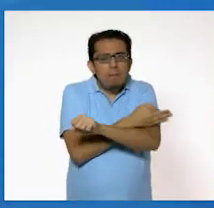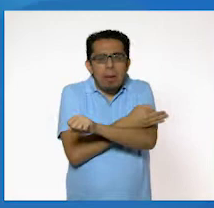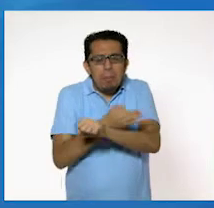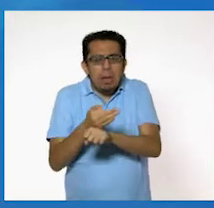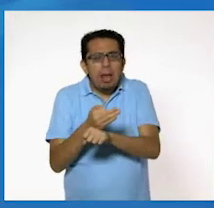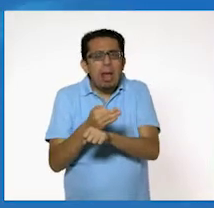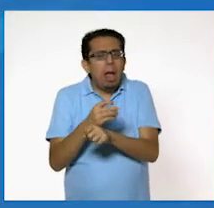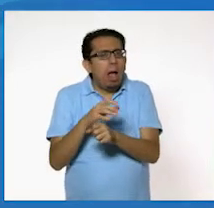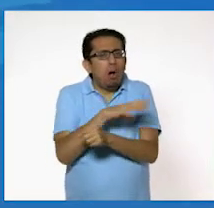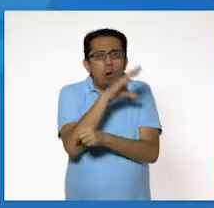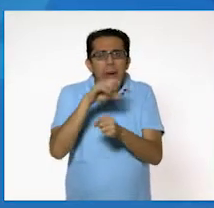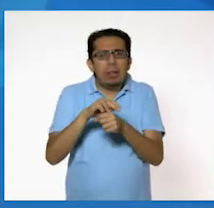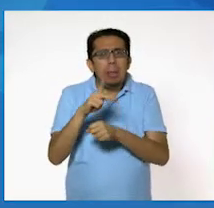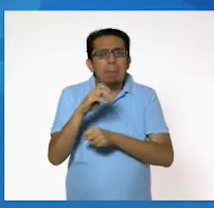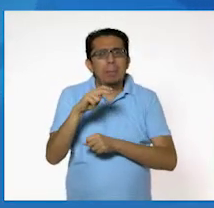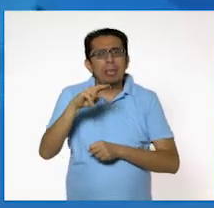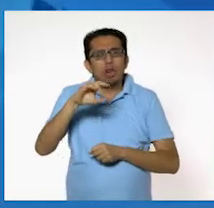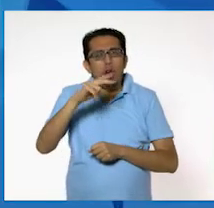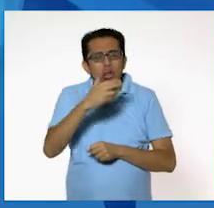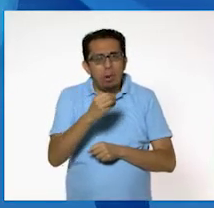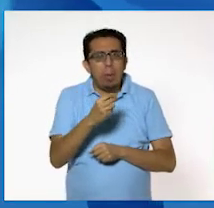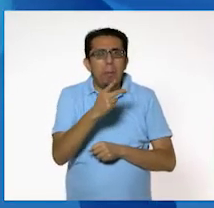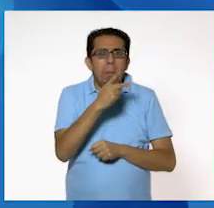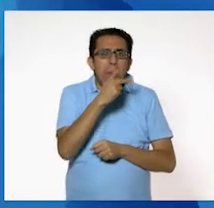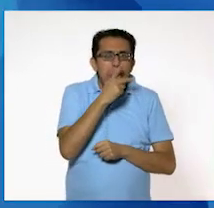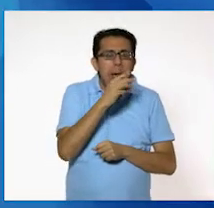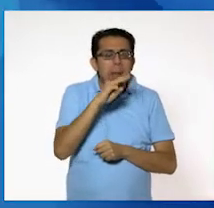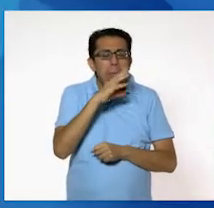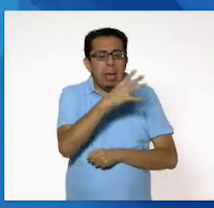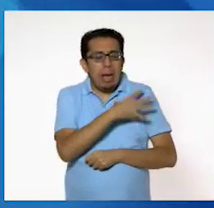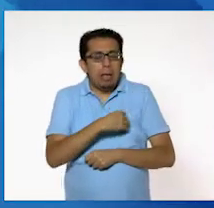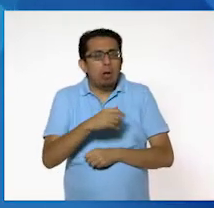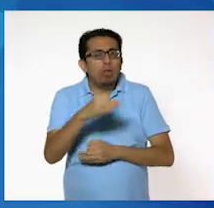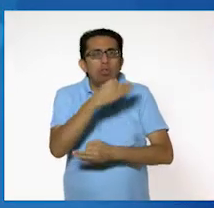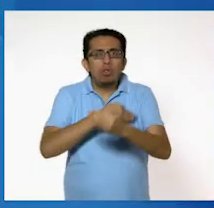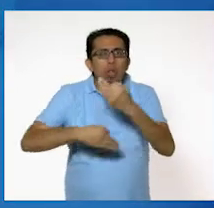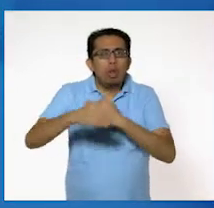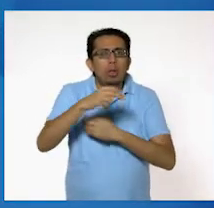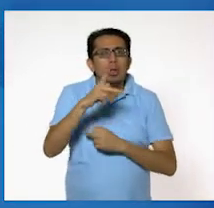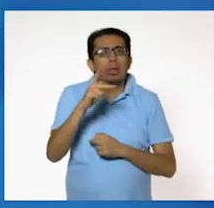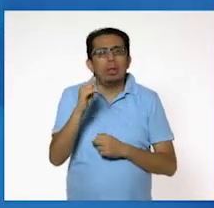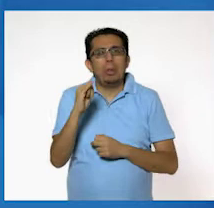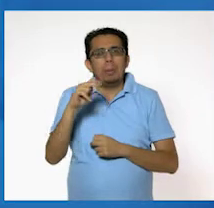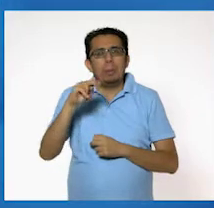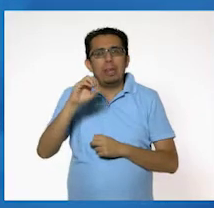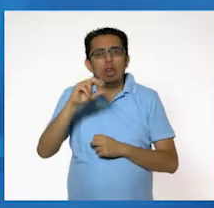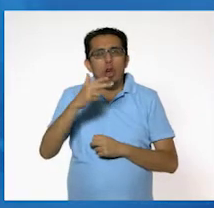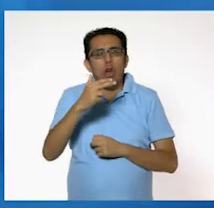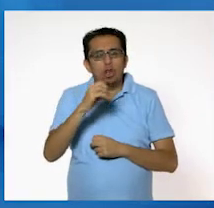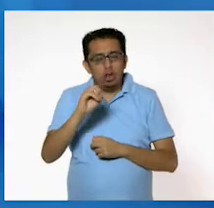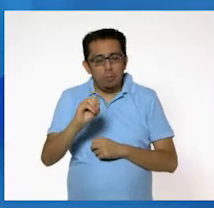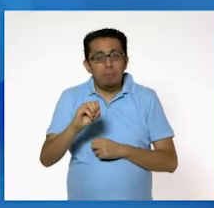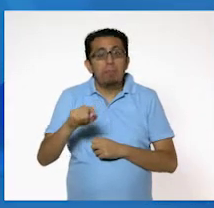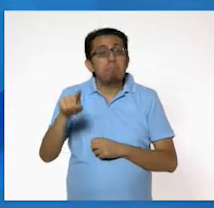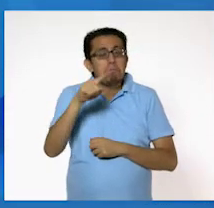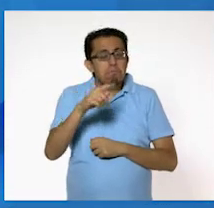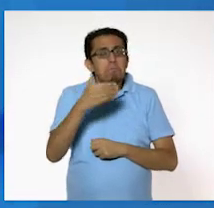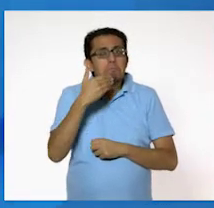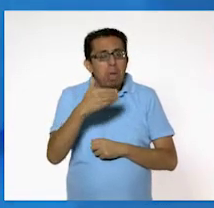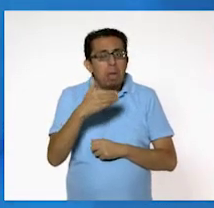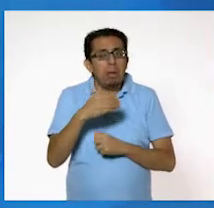la madre y Pinochos los chicos. Y todos ellos se la pasan muy bien. El más rico de ellos pedía